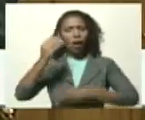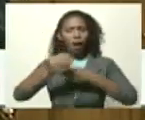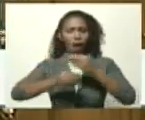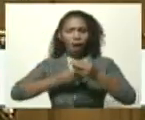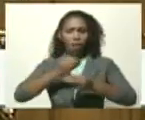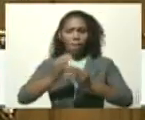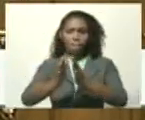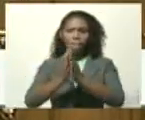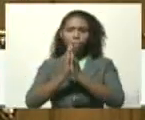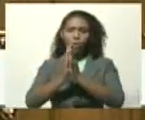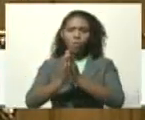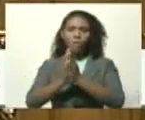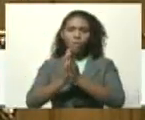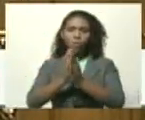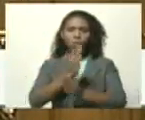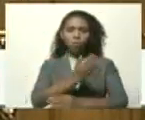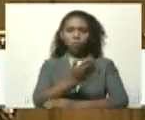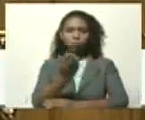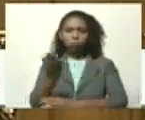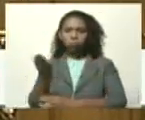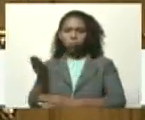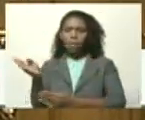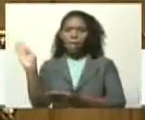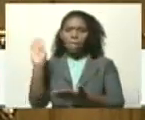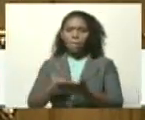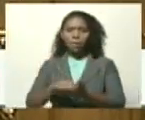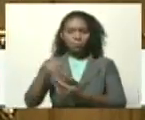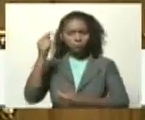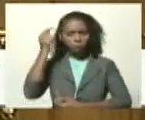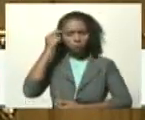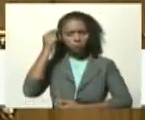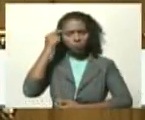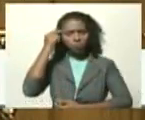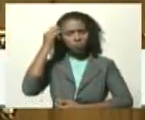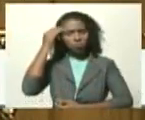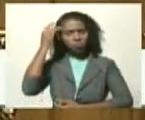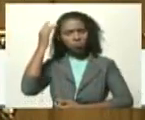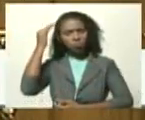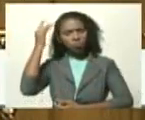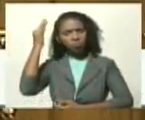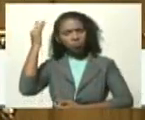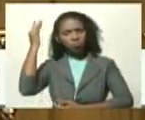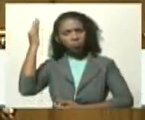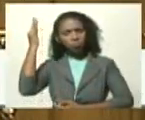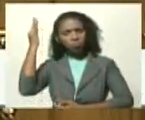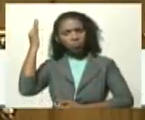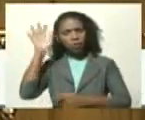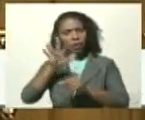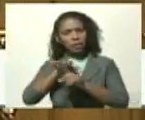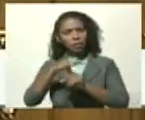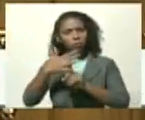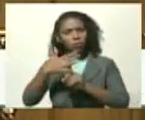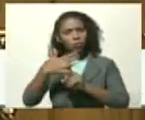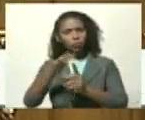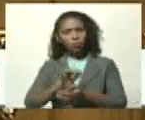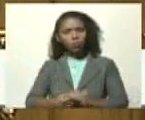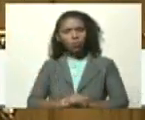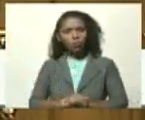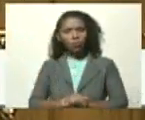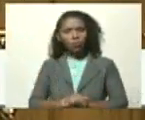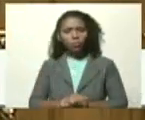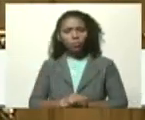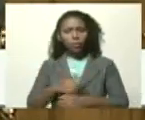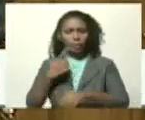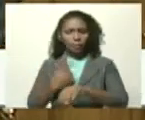favor de ponerse mentalmente en la situación, en